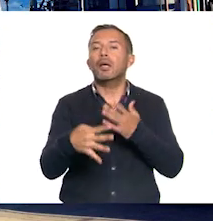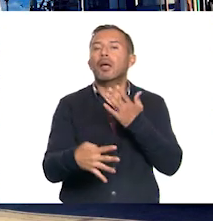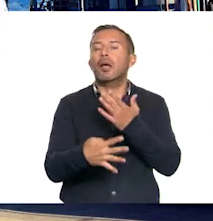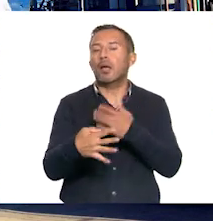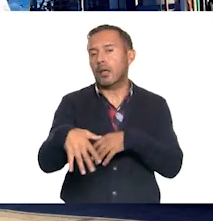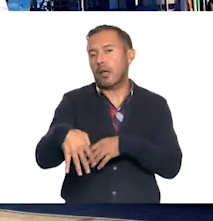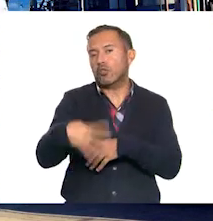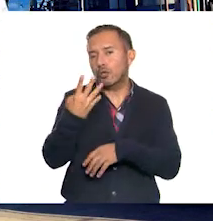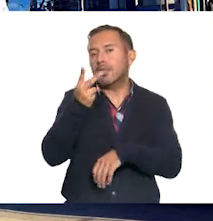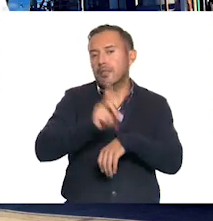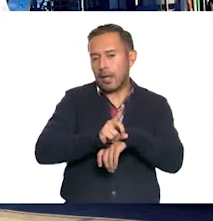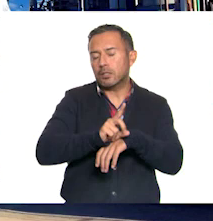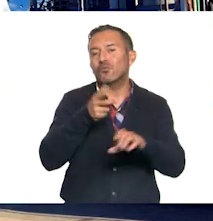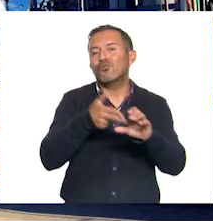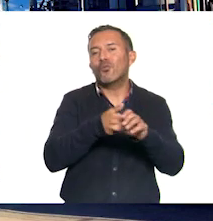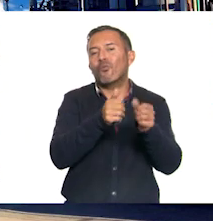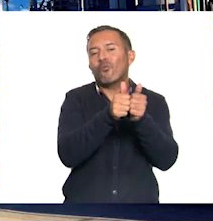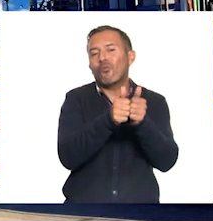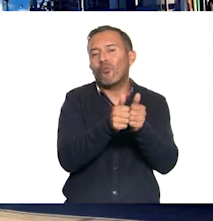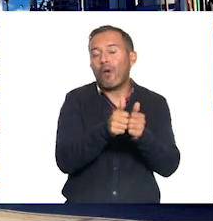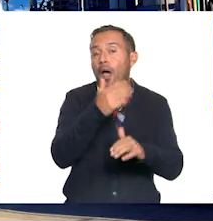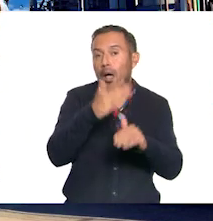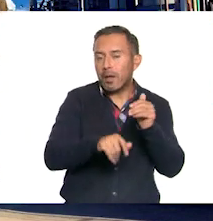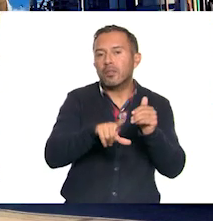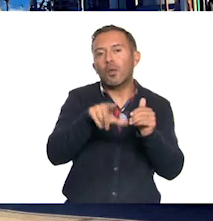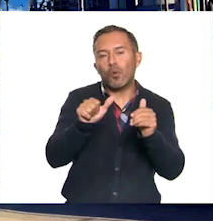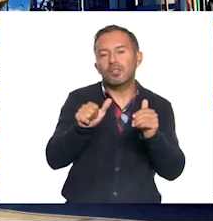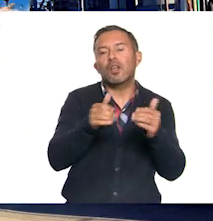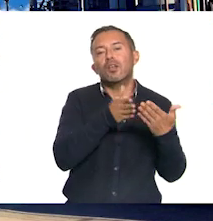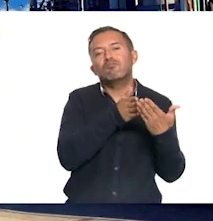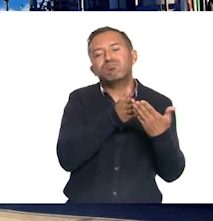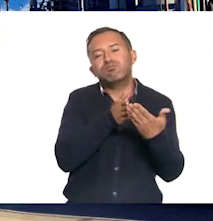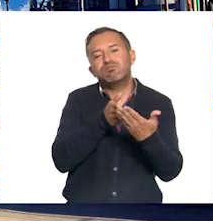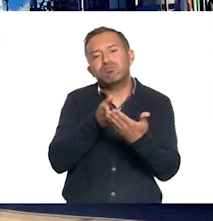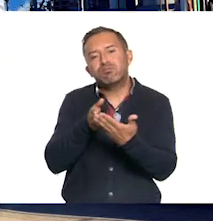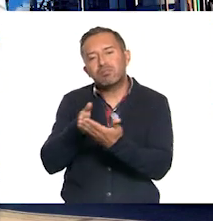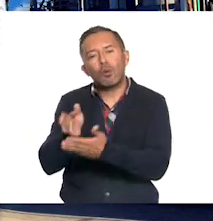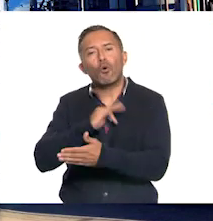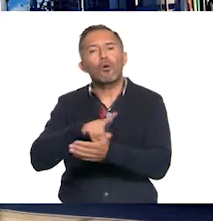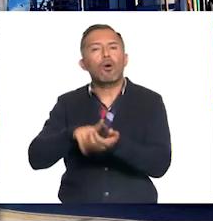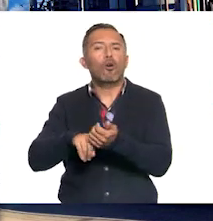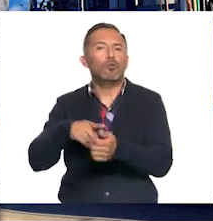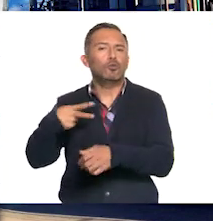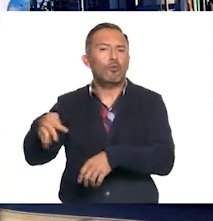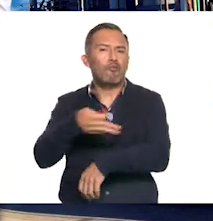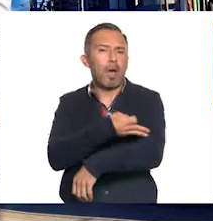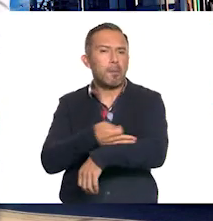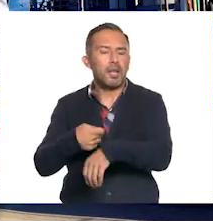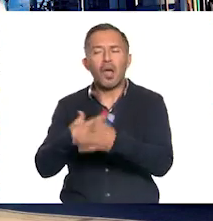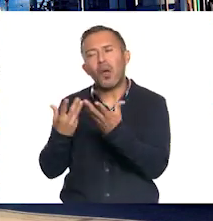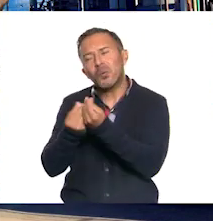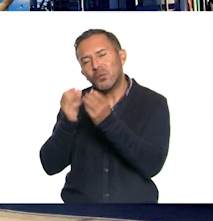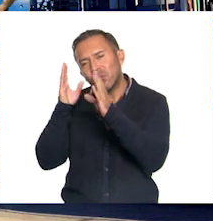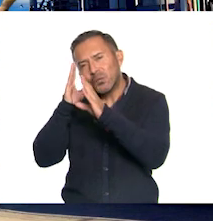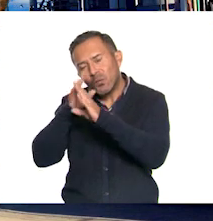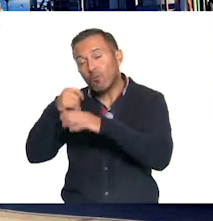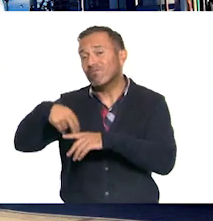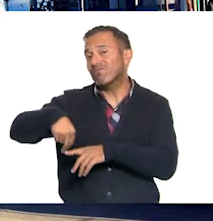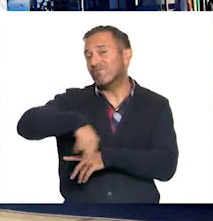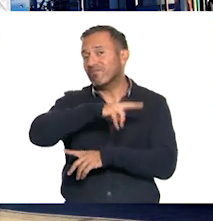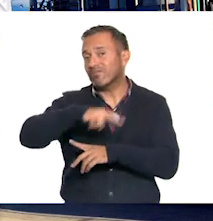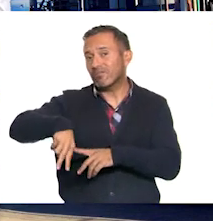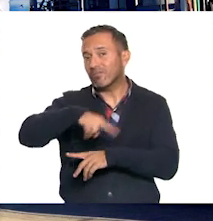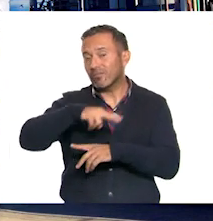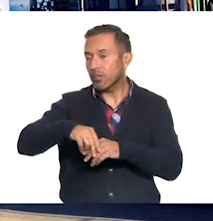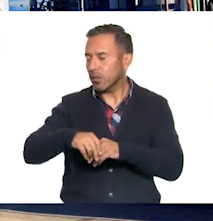ahí y luego los trasladan al continente para que estén algunos días con sus familias. Observemos estas